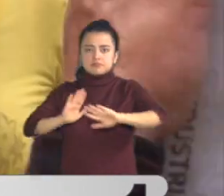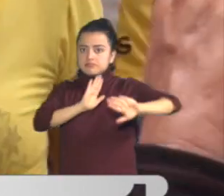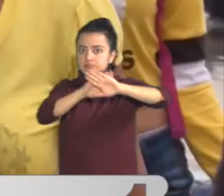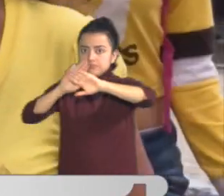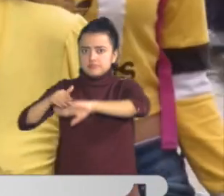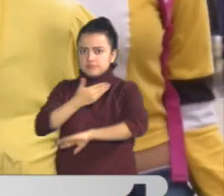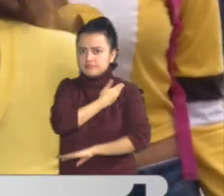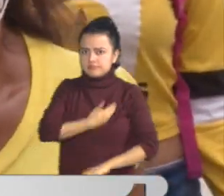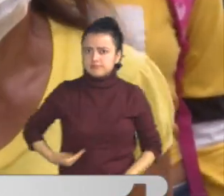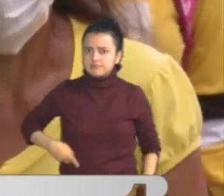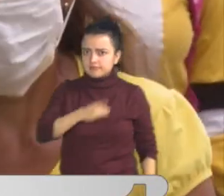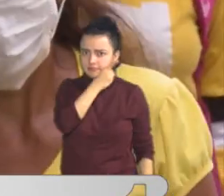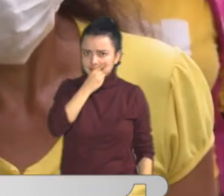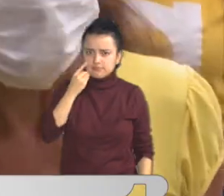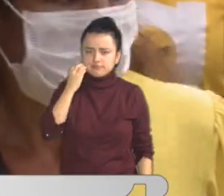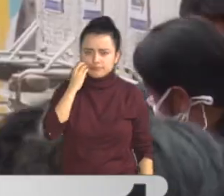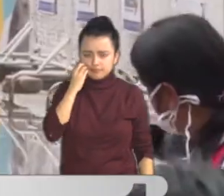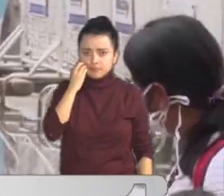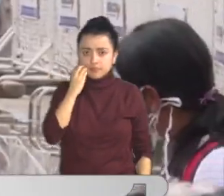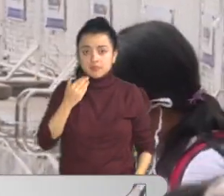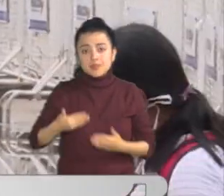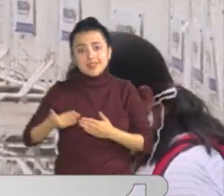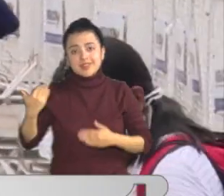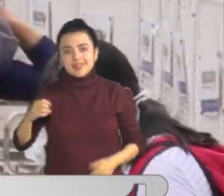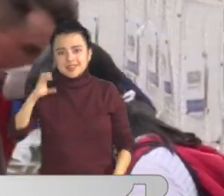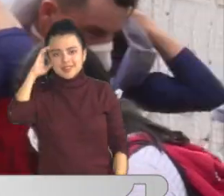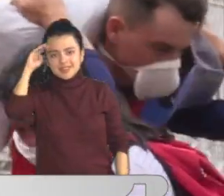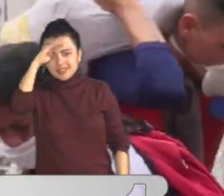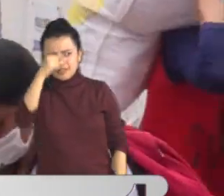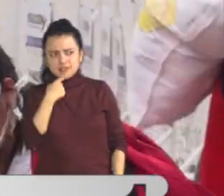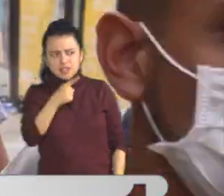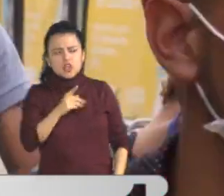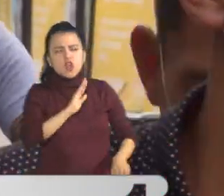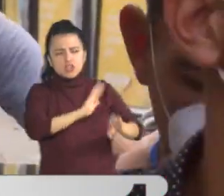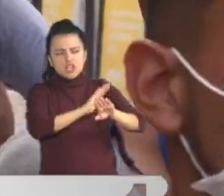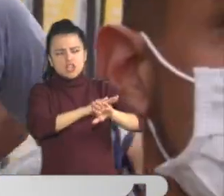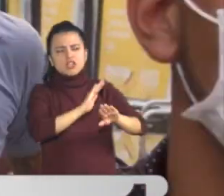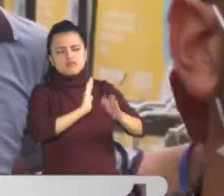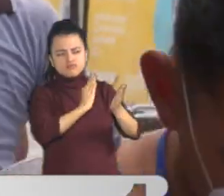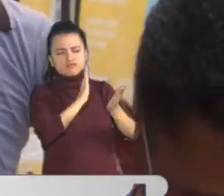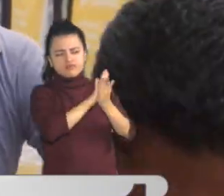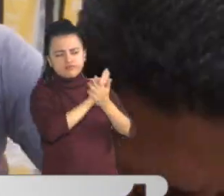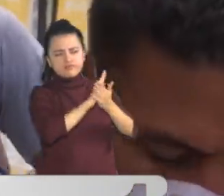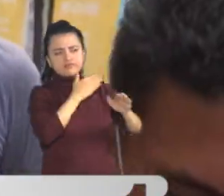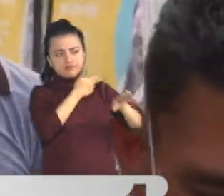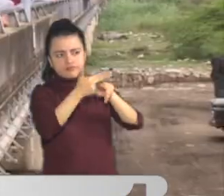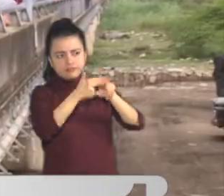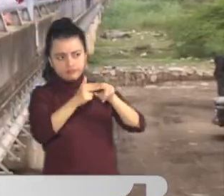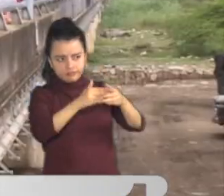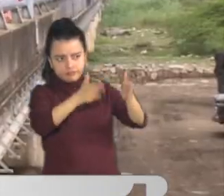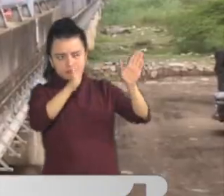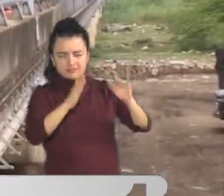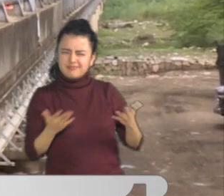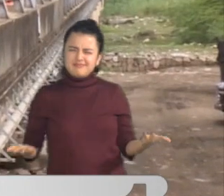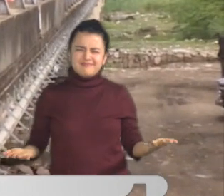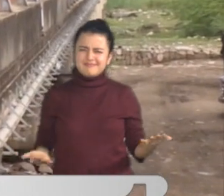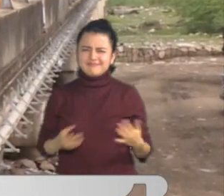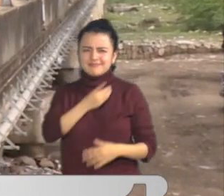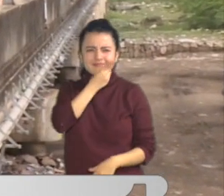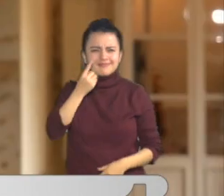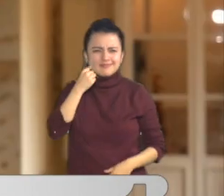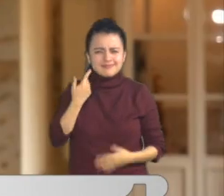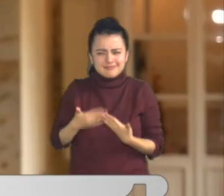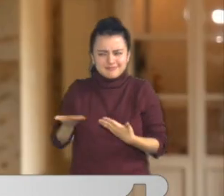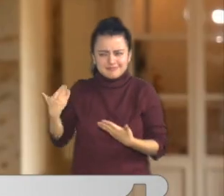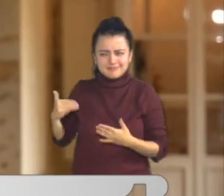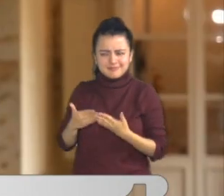la polémica llamada entre el presidente electo Gustavo Petro y Nicolás Maduro. Este es el estado actual de las conexiones fronterizas. Hoy en día